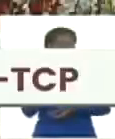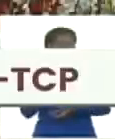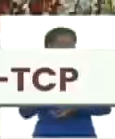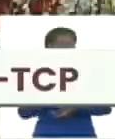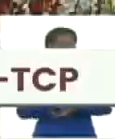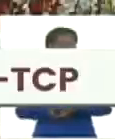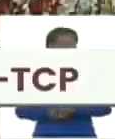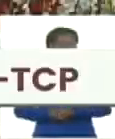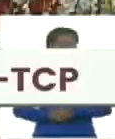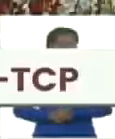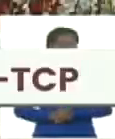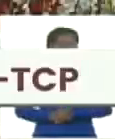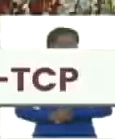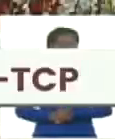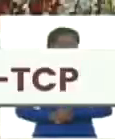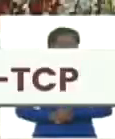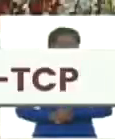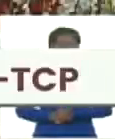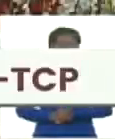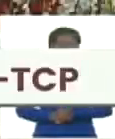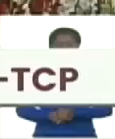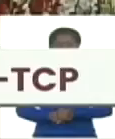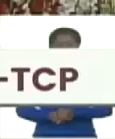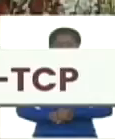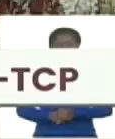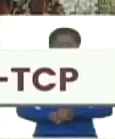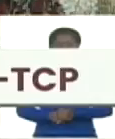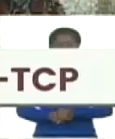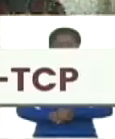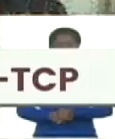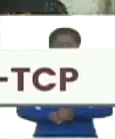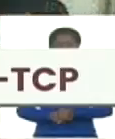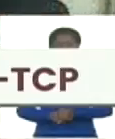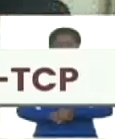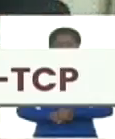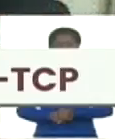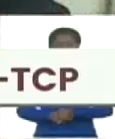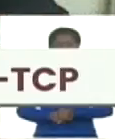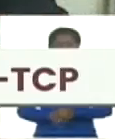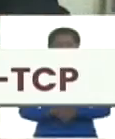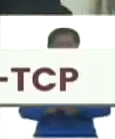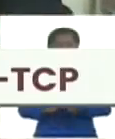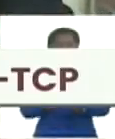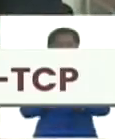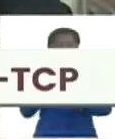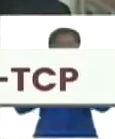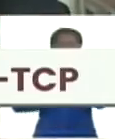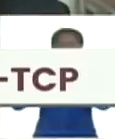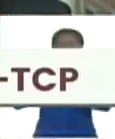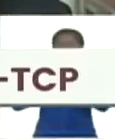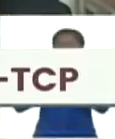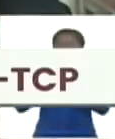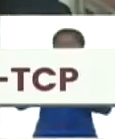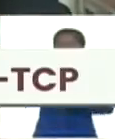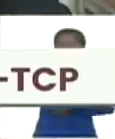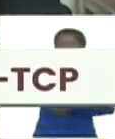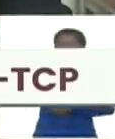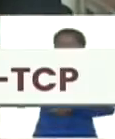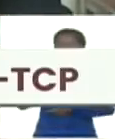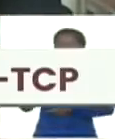Well, maybe if you don't get them, tal vez you could get somebody, si no llegan allí, level, pueden enviar a alguien de menor